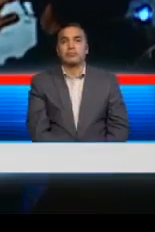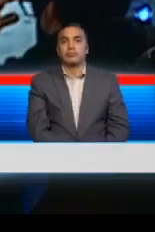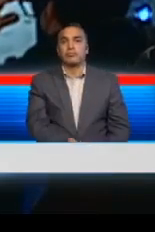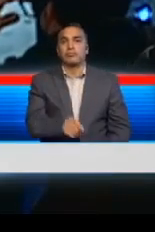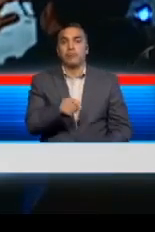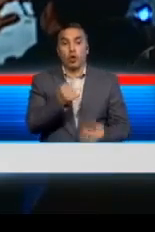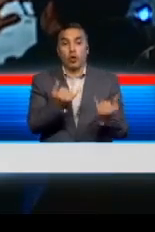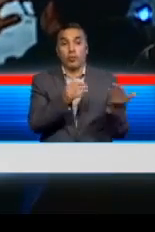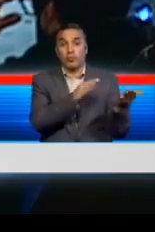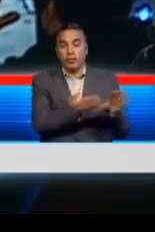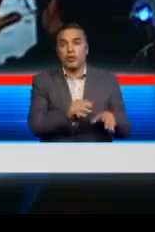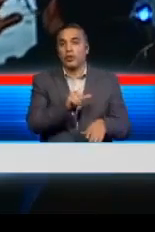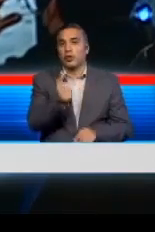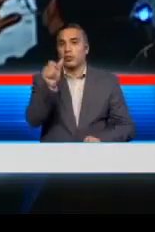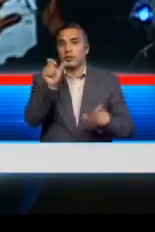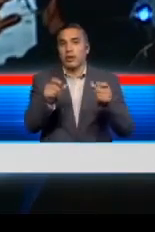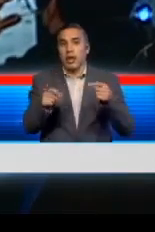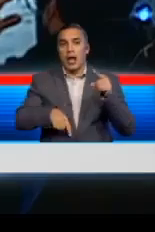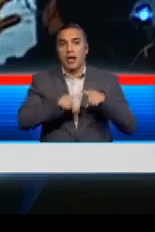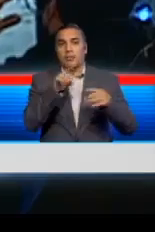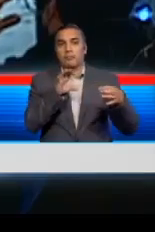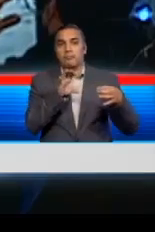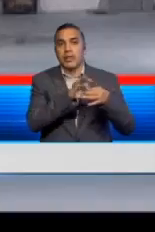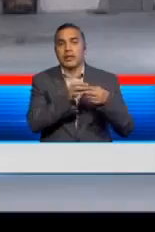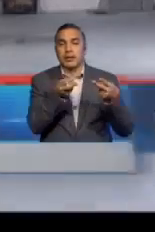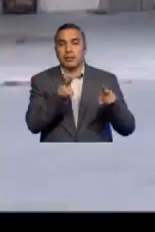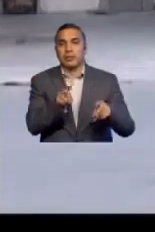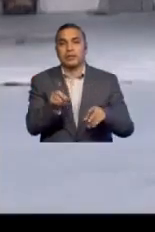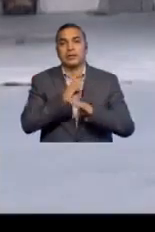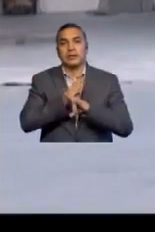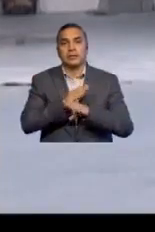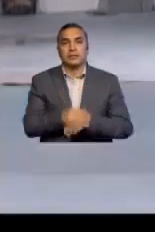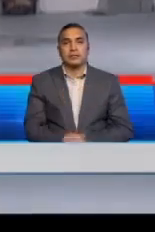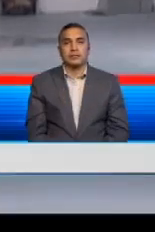ahora fallecido y otros cómplices.